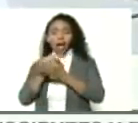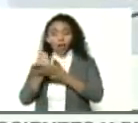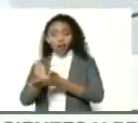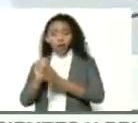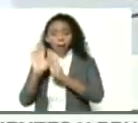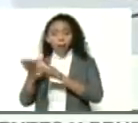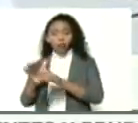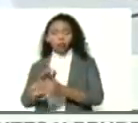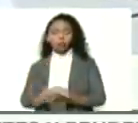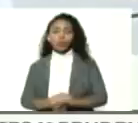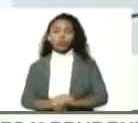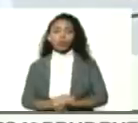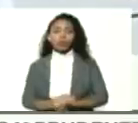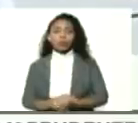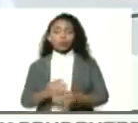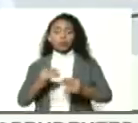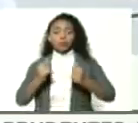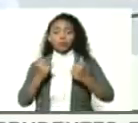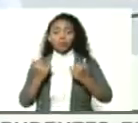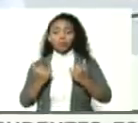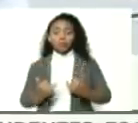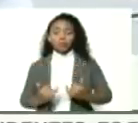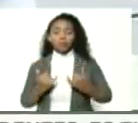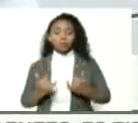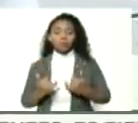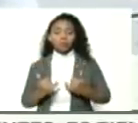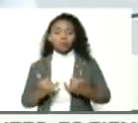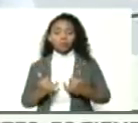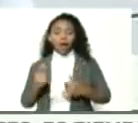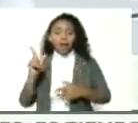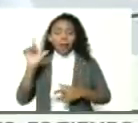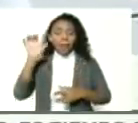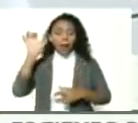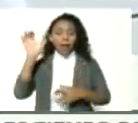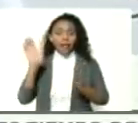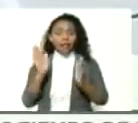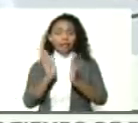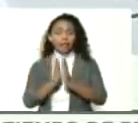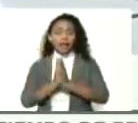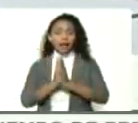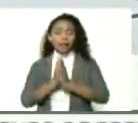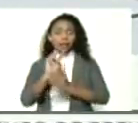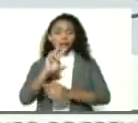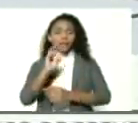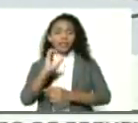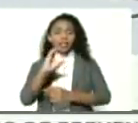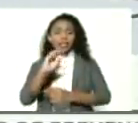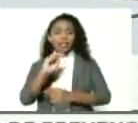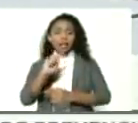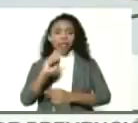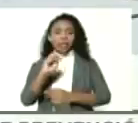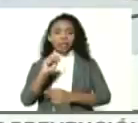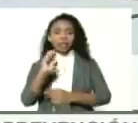Inmediatamente en San Vicente y las Granadinas se activó la